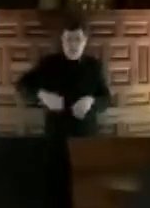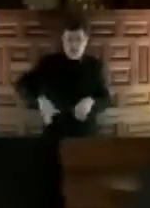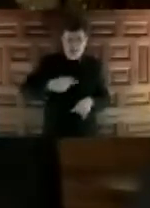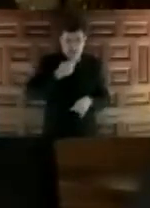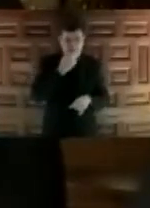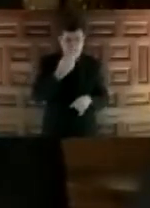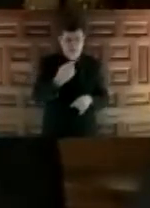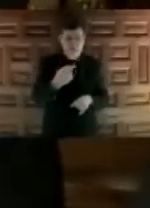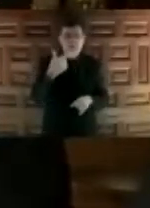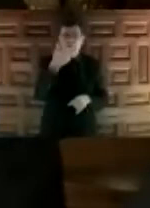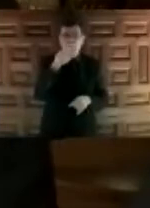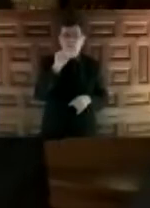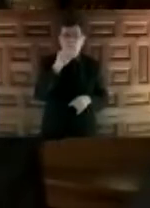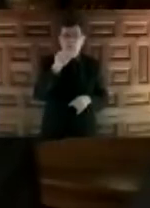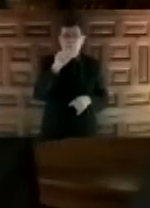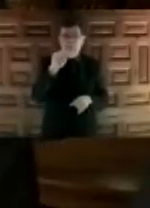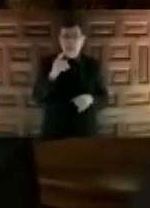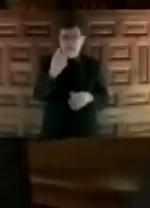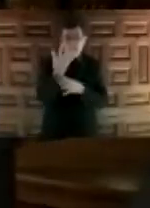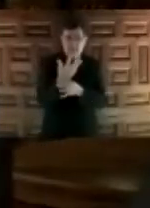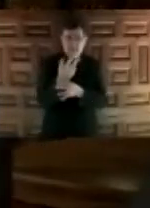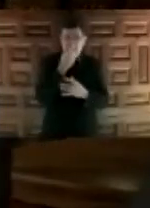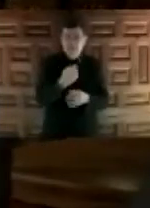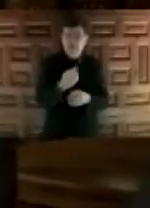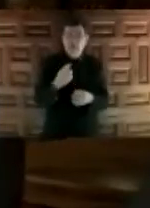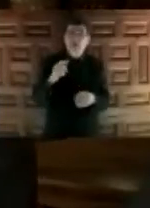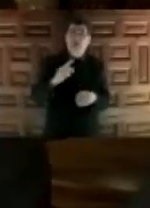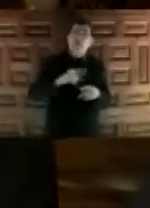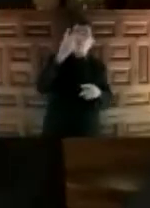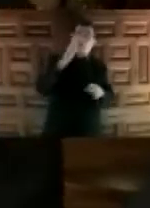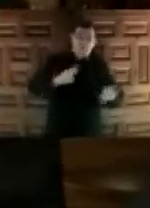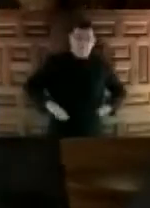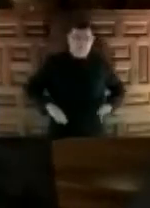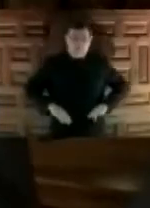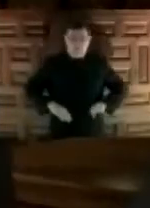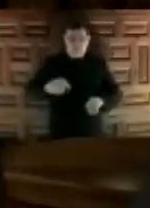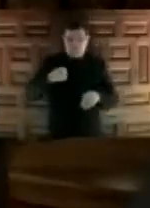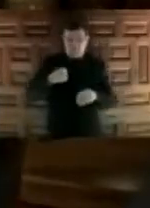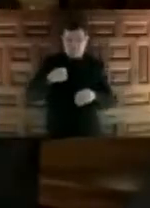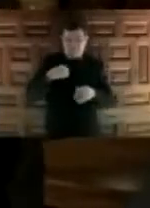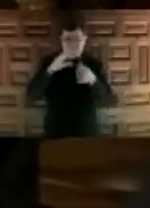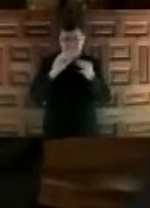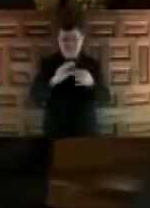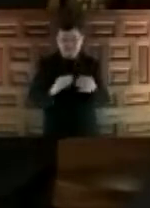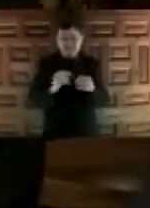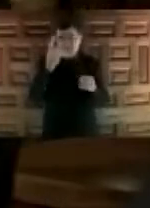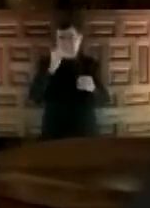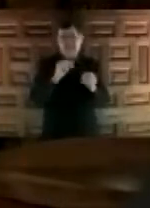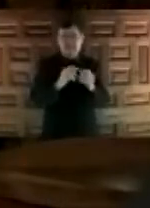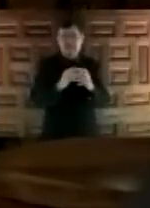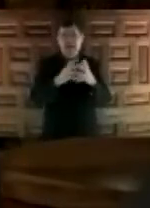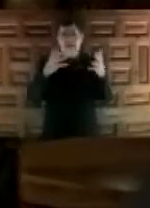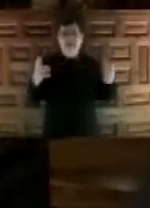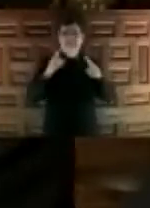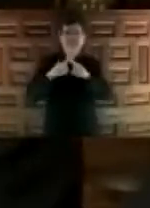comentaba Guadalupe en su intervención, a partir de 2 características que quisiera retomar para no ampliar ya